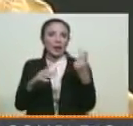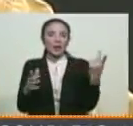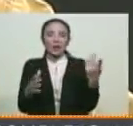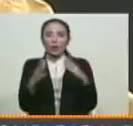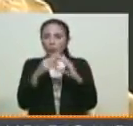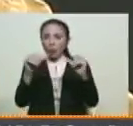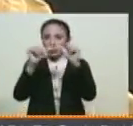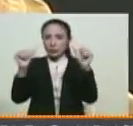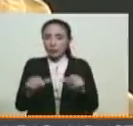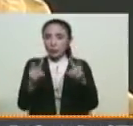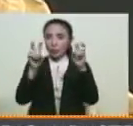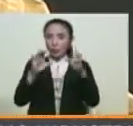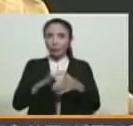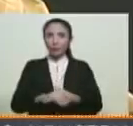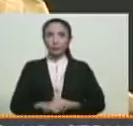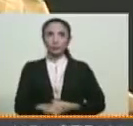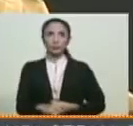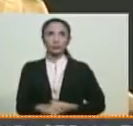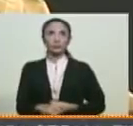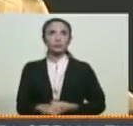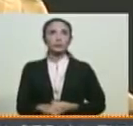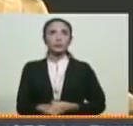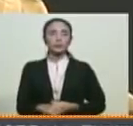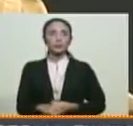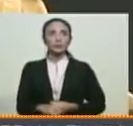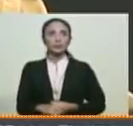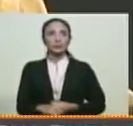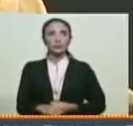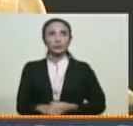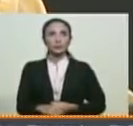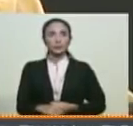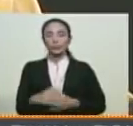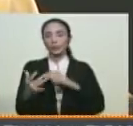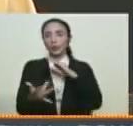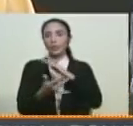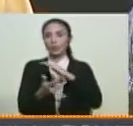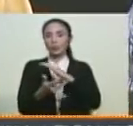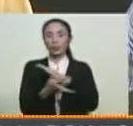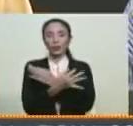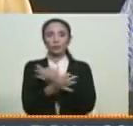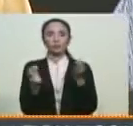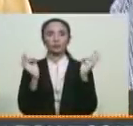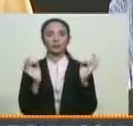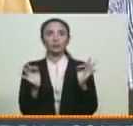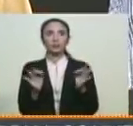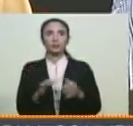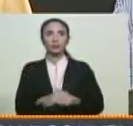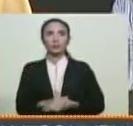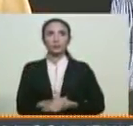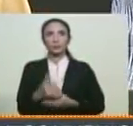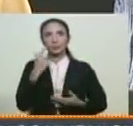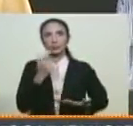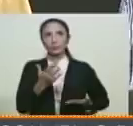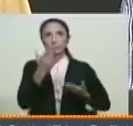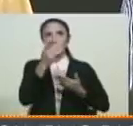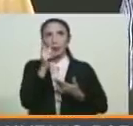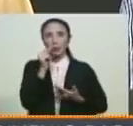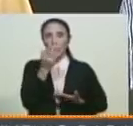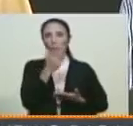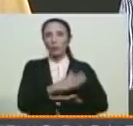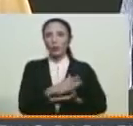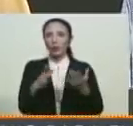sistema, Amelías, camarada, Amelías es tecnológico, más tecnológico de nosotros, ¿verdad? Creo que le gana a Jorge